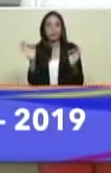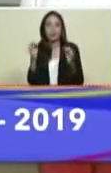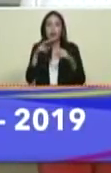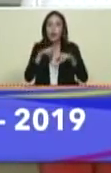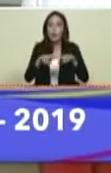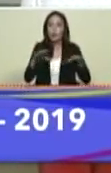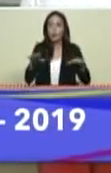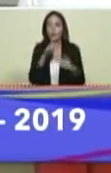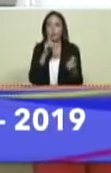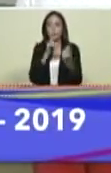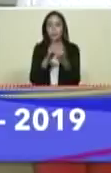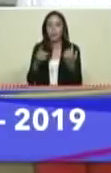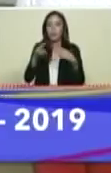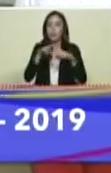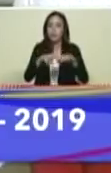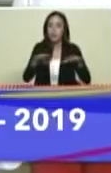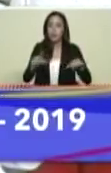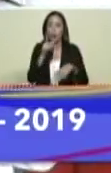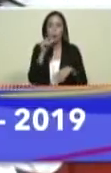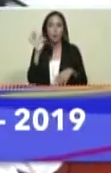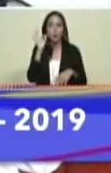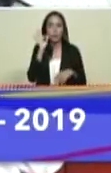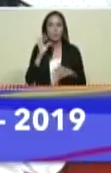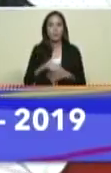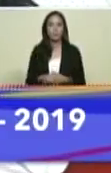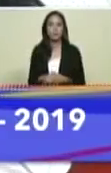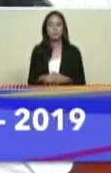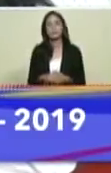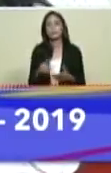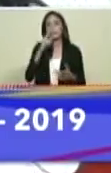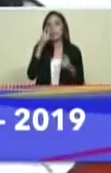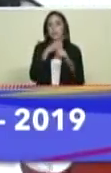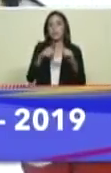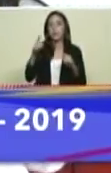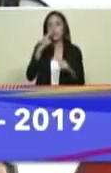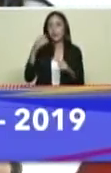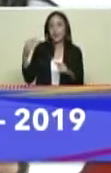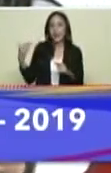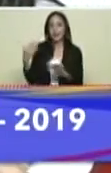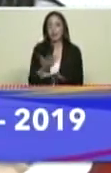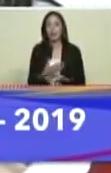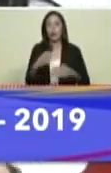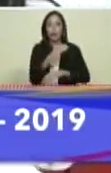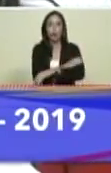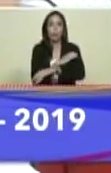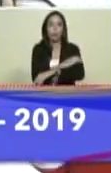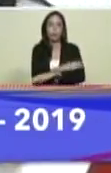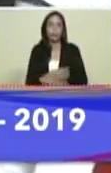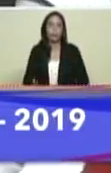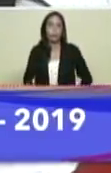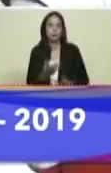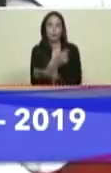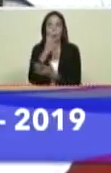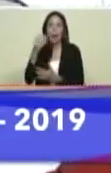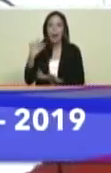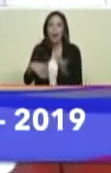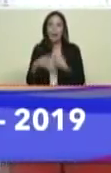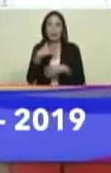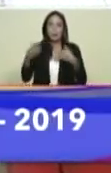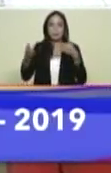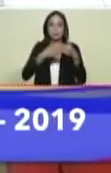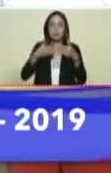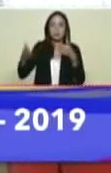de nuestra patria, para todas las niñas de nuestra patria, y la diferencia de lo que significa con la derecha burguesa, que lo que había hecho era